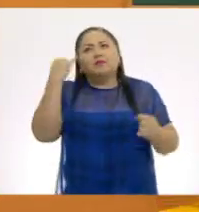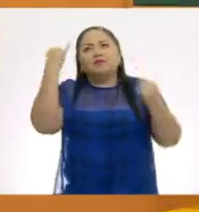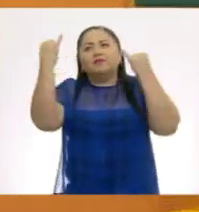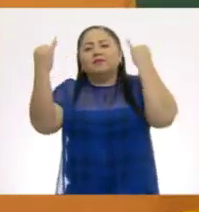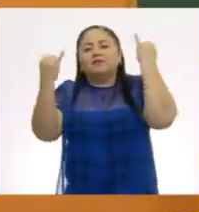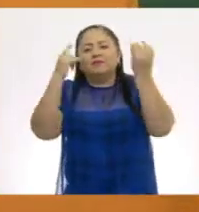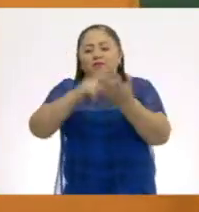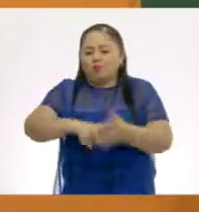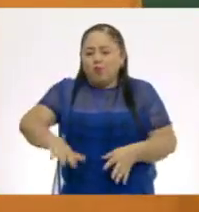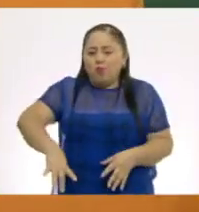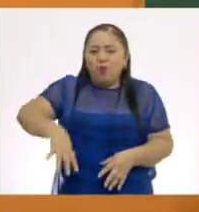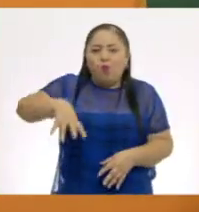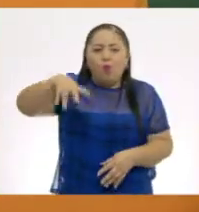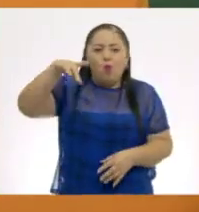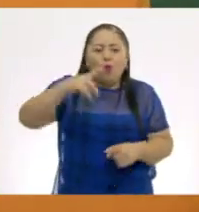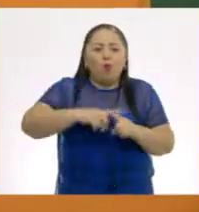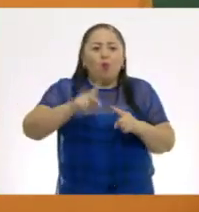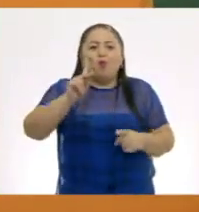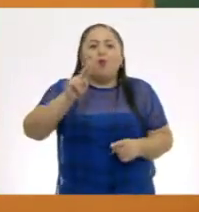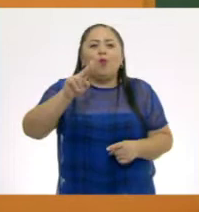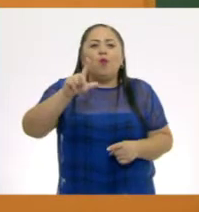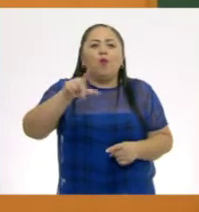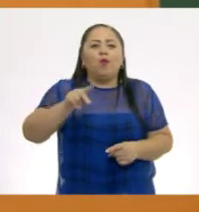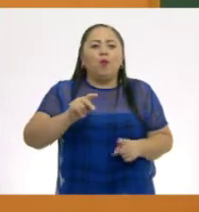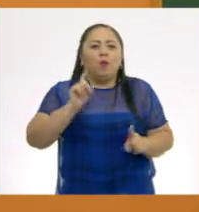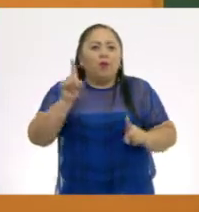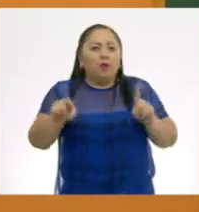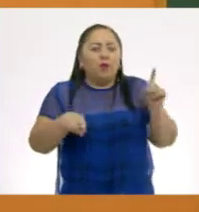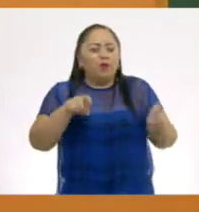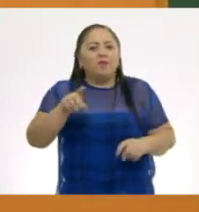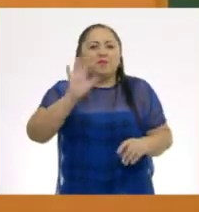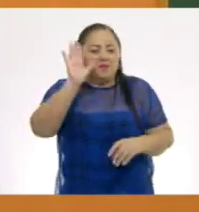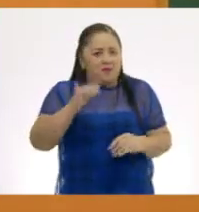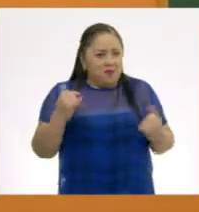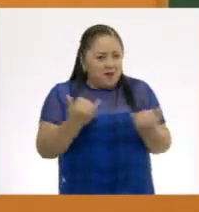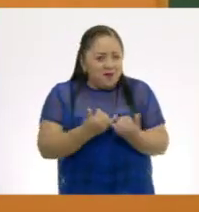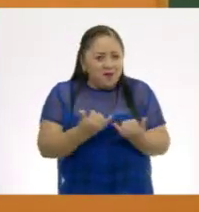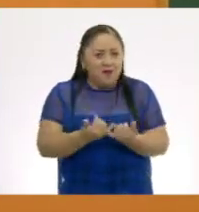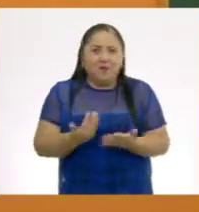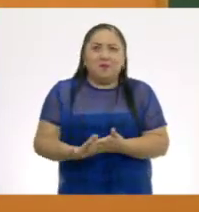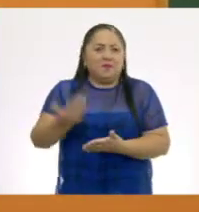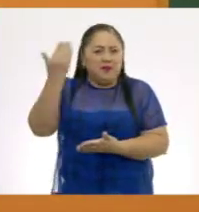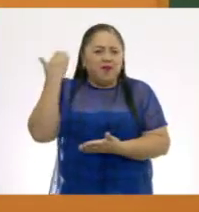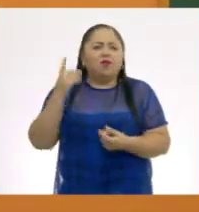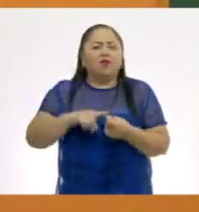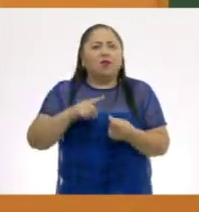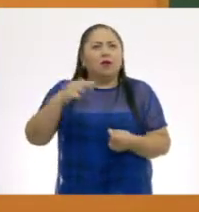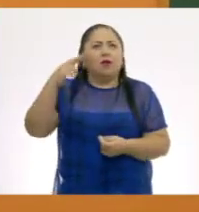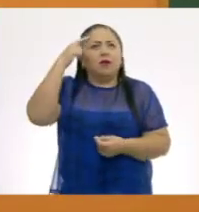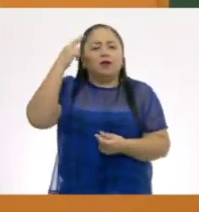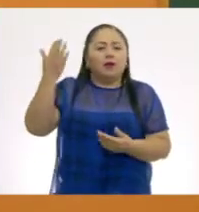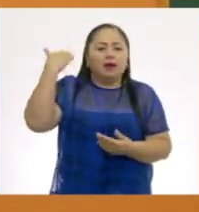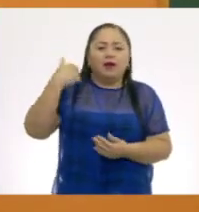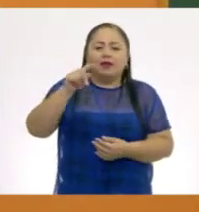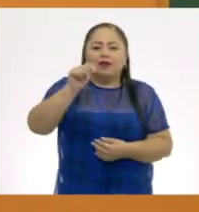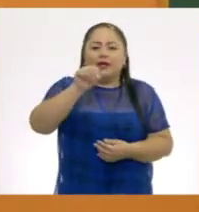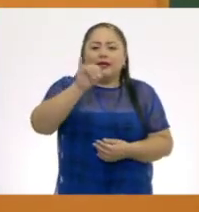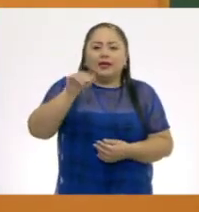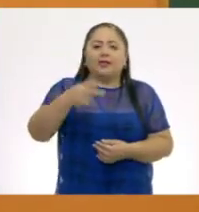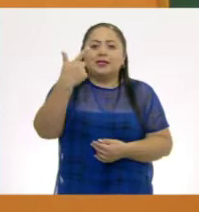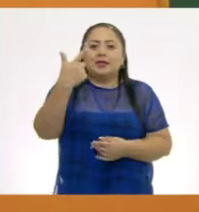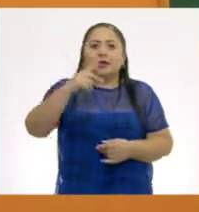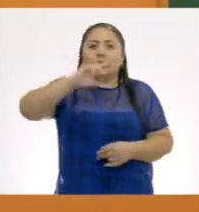los pulpos, no sé, todos estos cuentos como el del pasado, donde empezó, que era Tajín y los siete